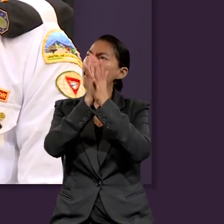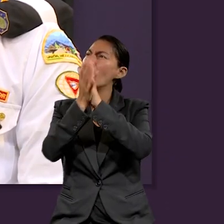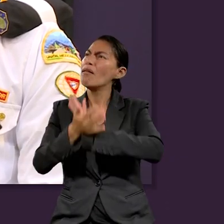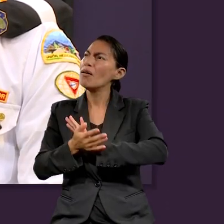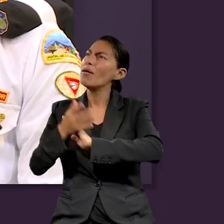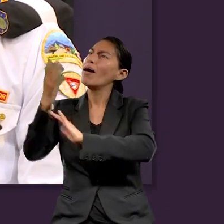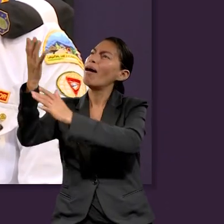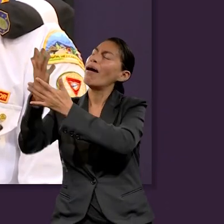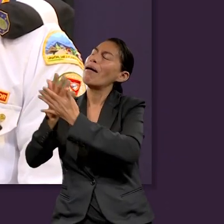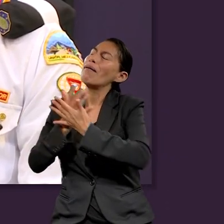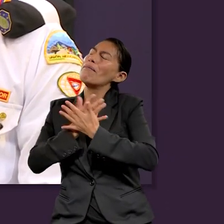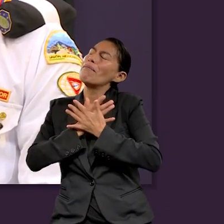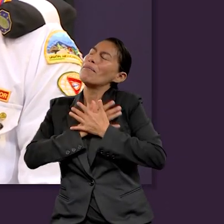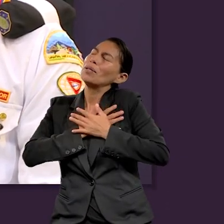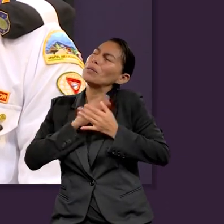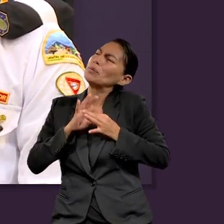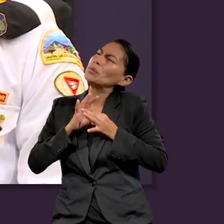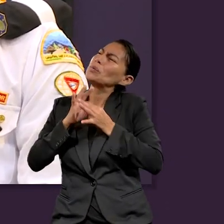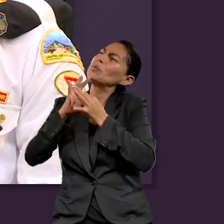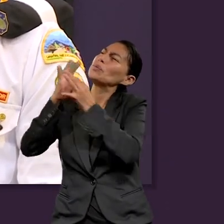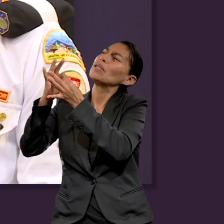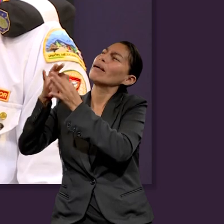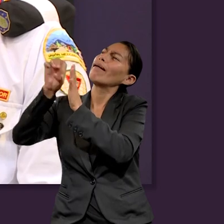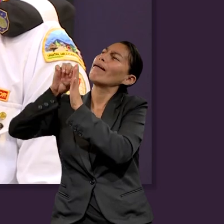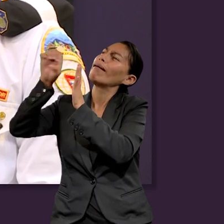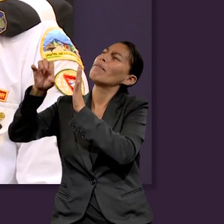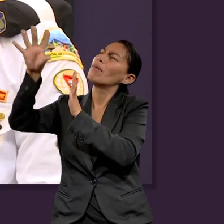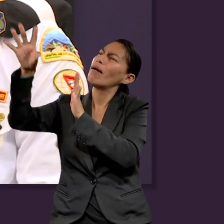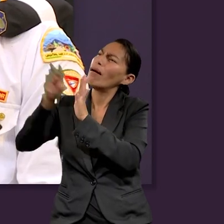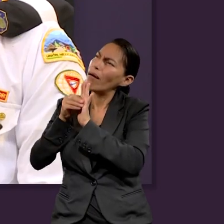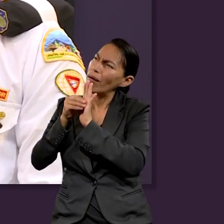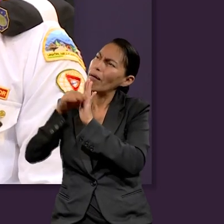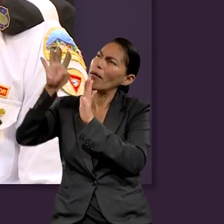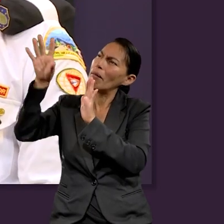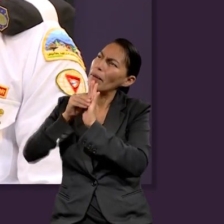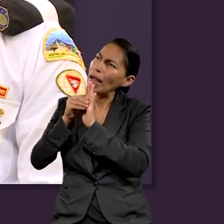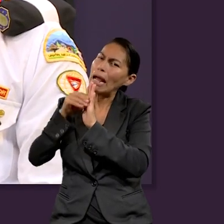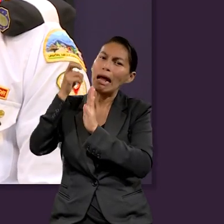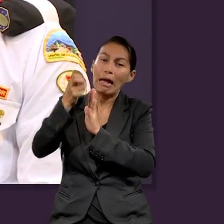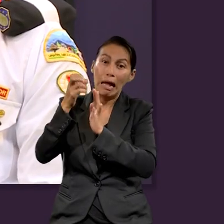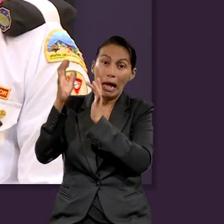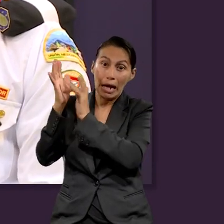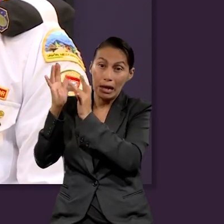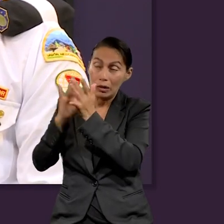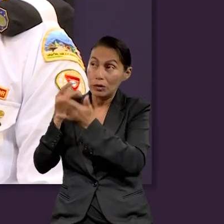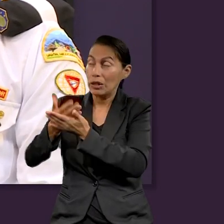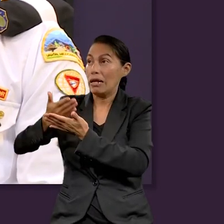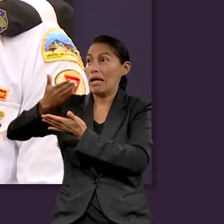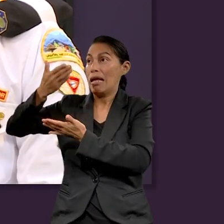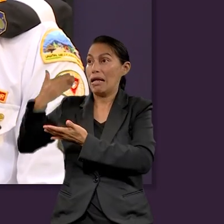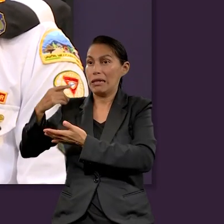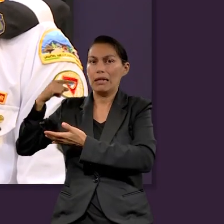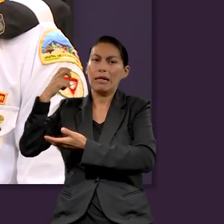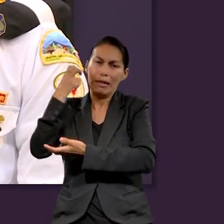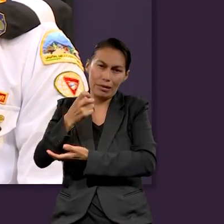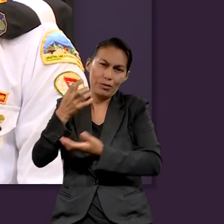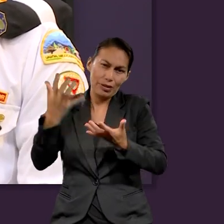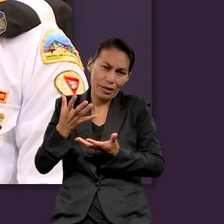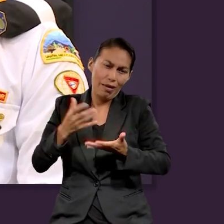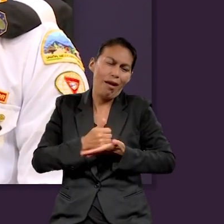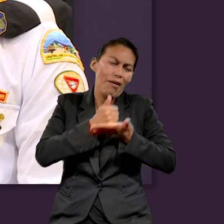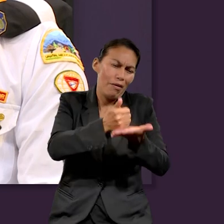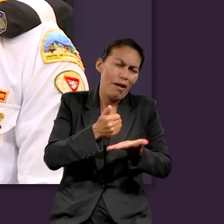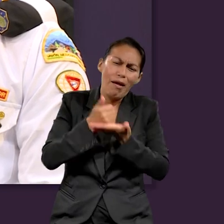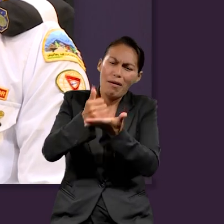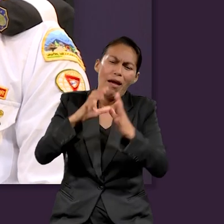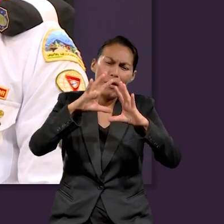o el amor de Cristo Jesús cuando tú sigues a Cristo Jesús lo que quieres hacer es seguir su ejemplo Entonces el ejemplo que Jesús nos dio cuando estaba aquí